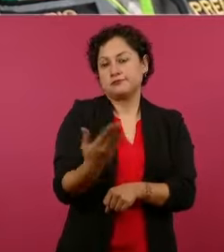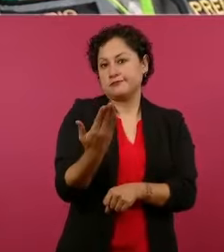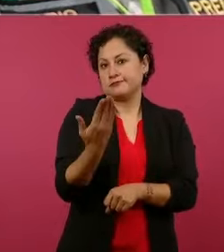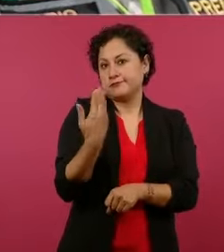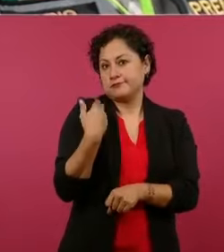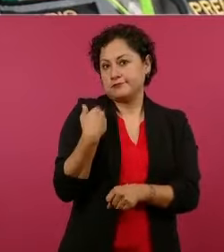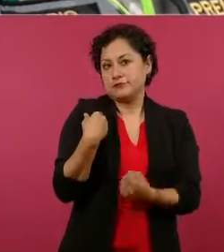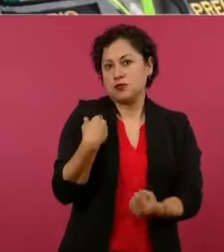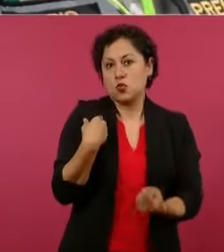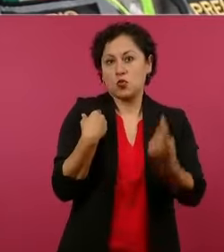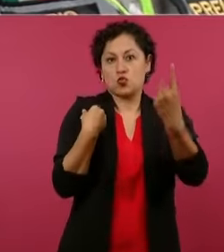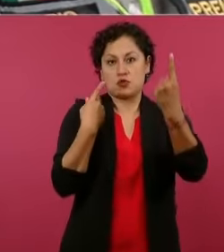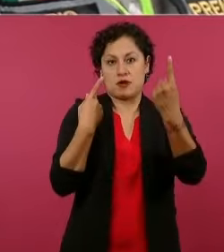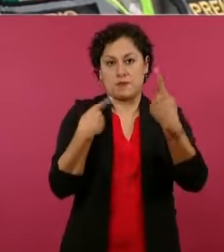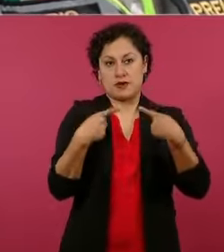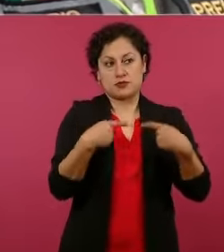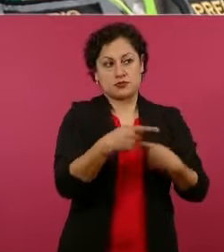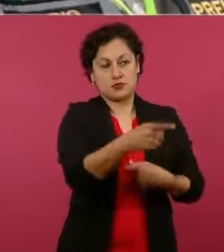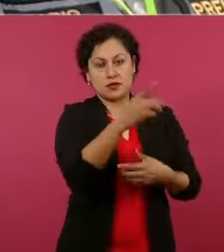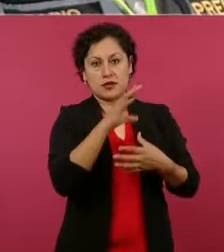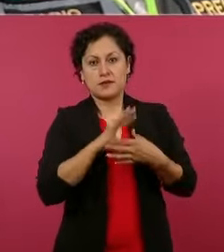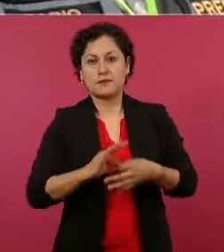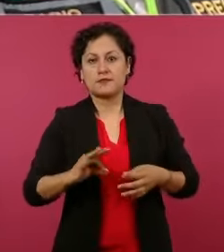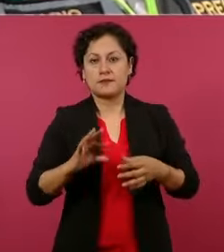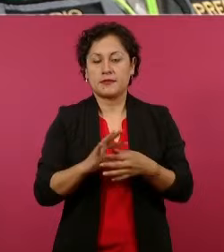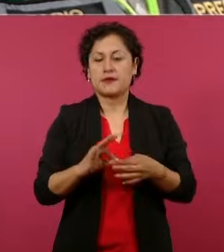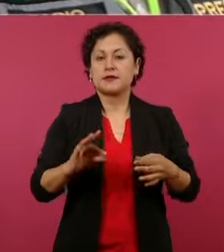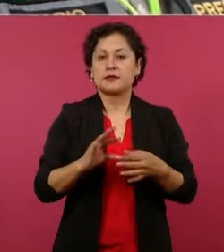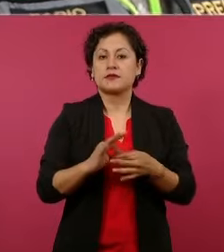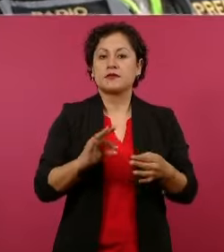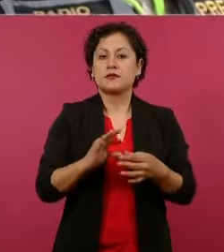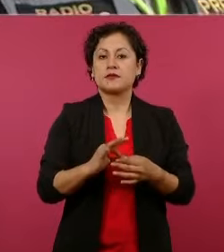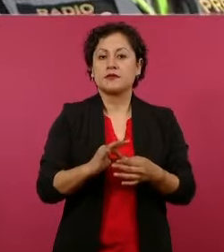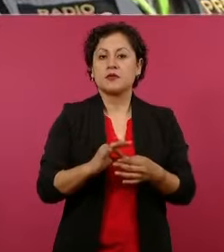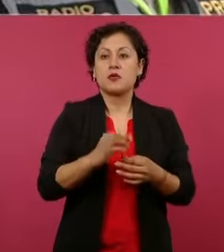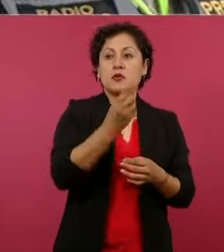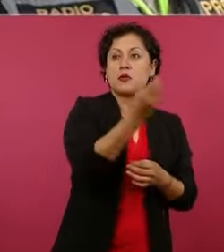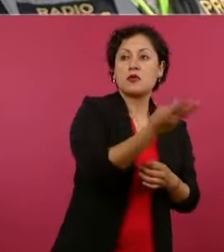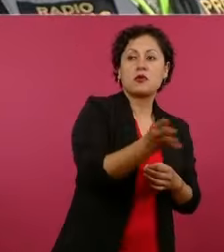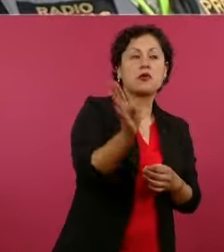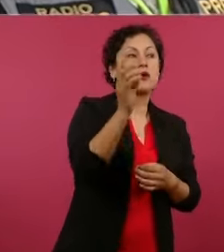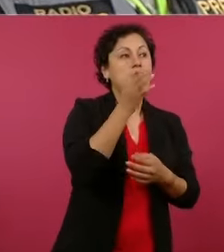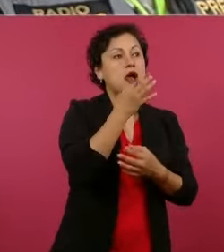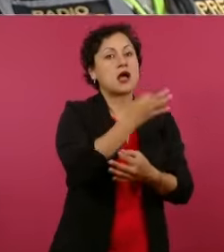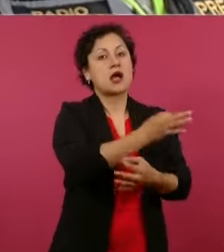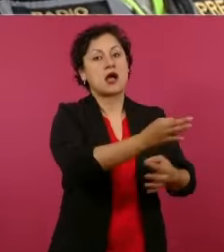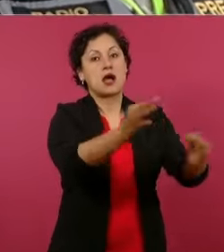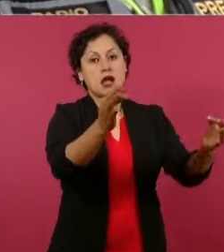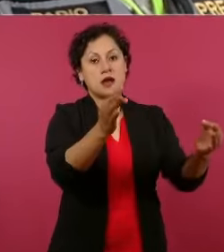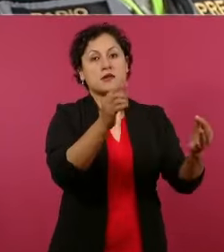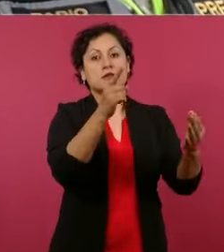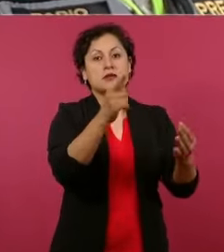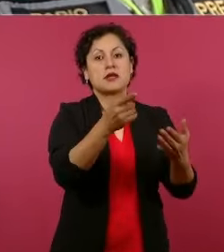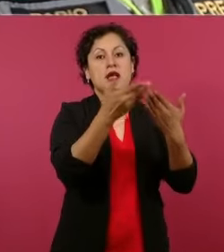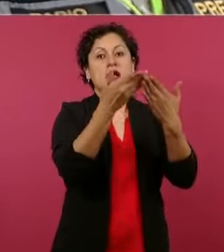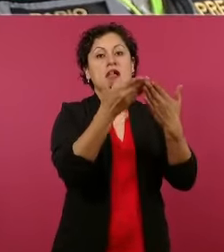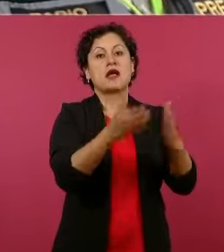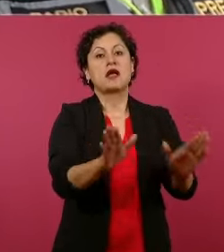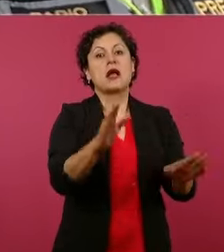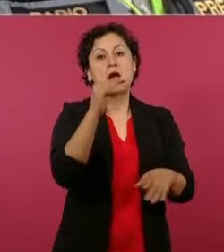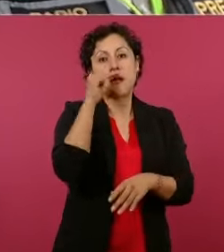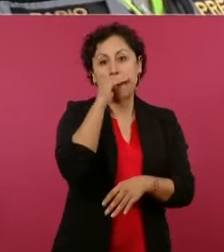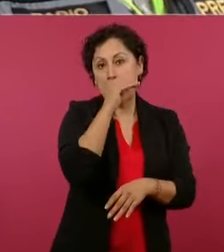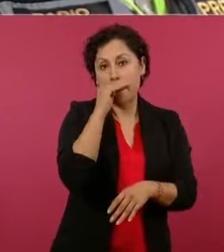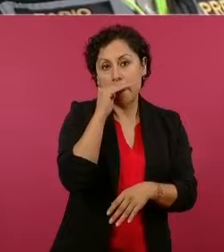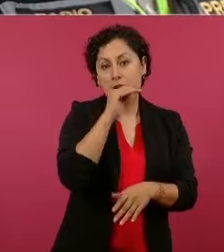persona me comentó que estaban eh diciéndoles que ya va a desaparecer la gratuidad entonces que